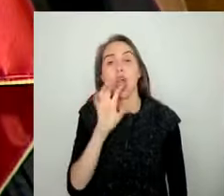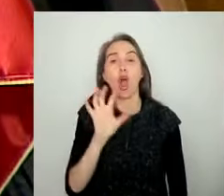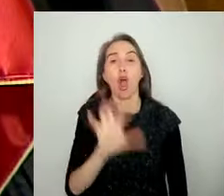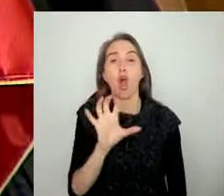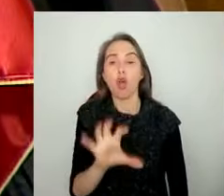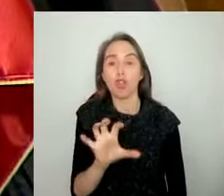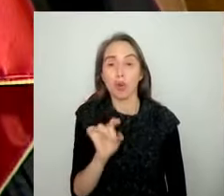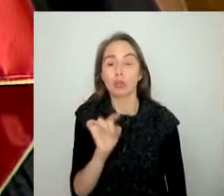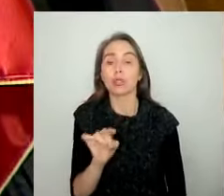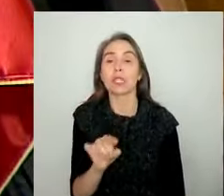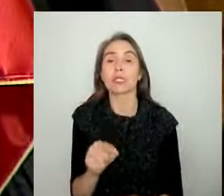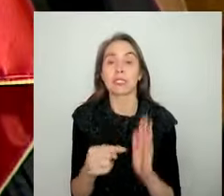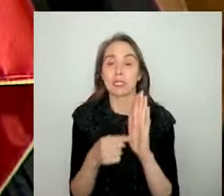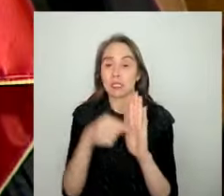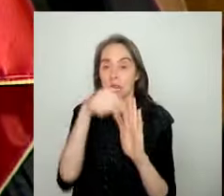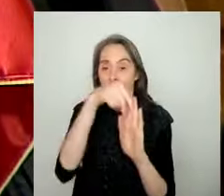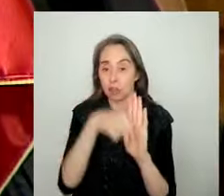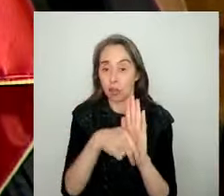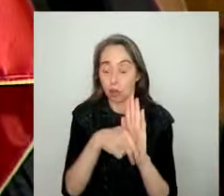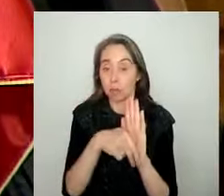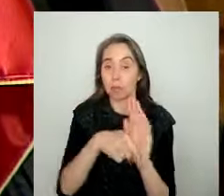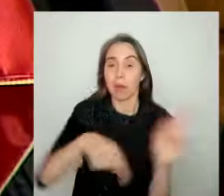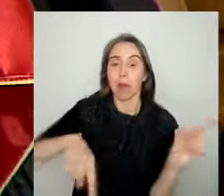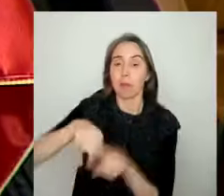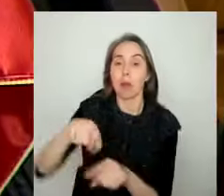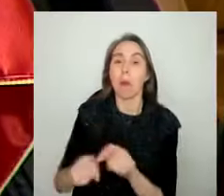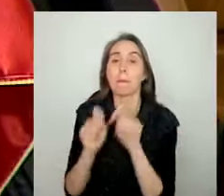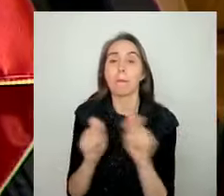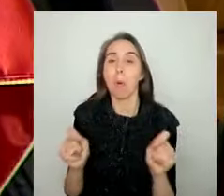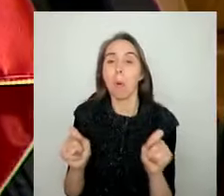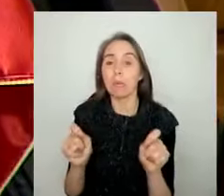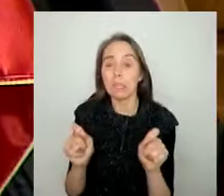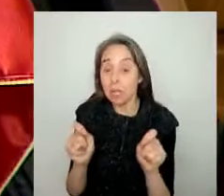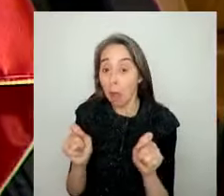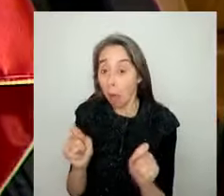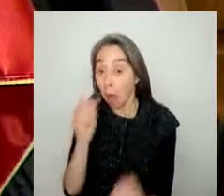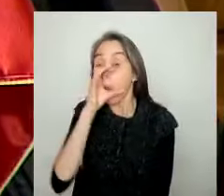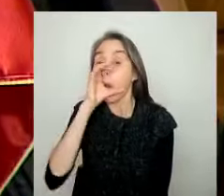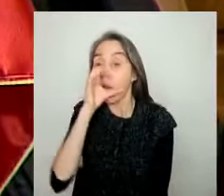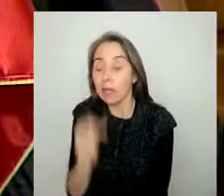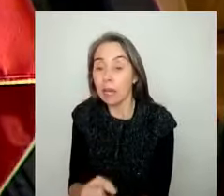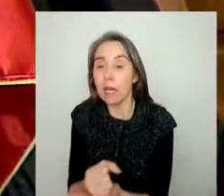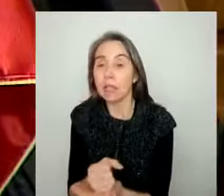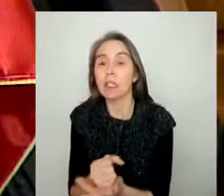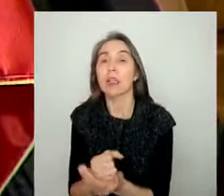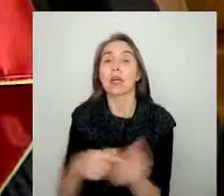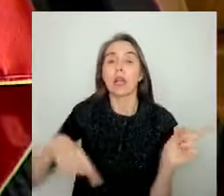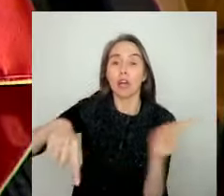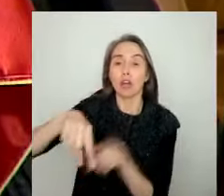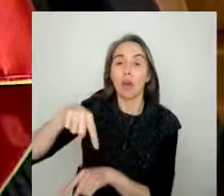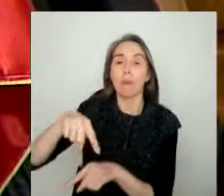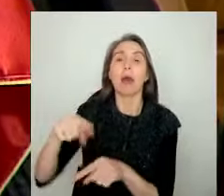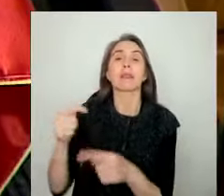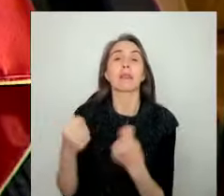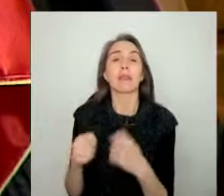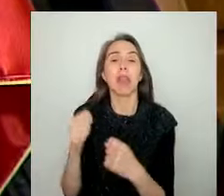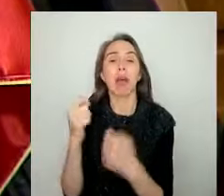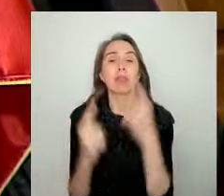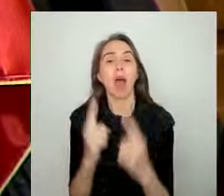publicidad engañosa combate Los intentos de ciertas industrias por tratar